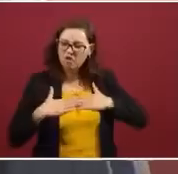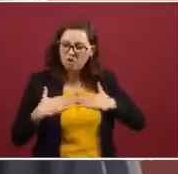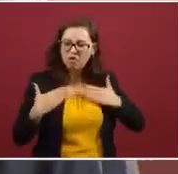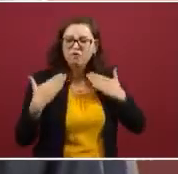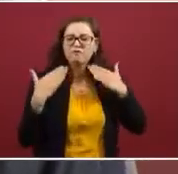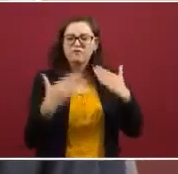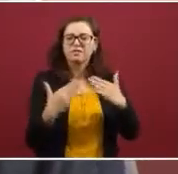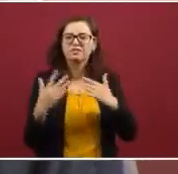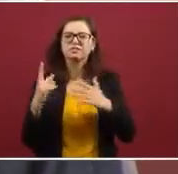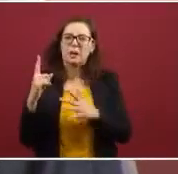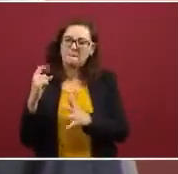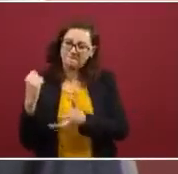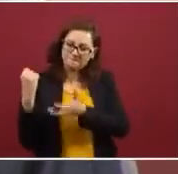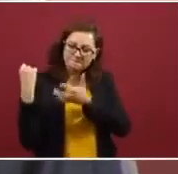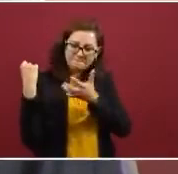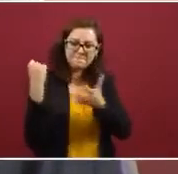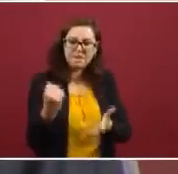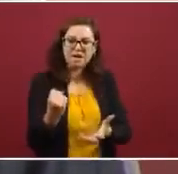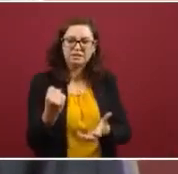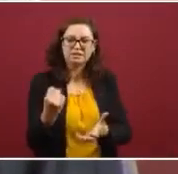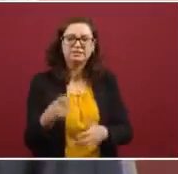haya inversión